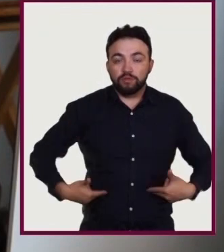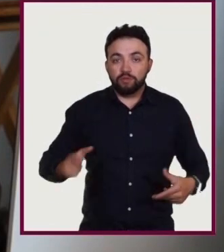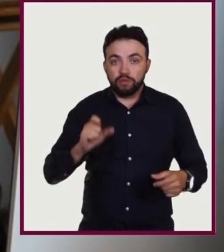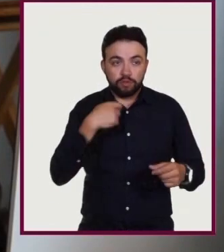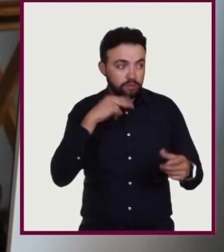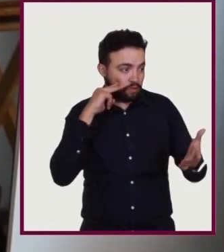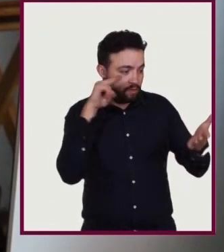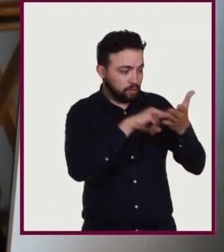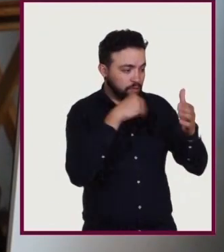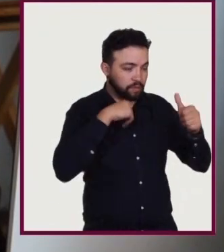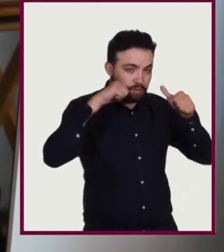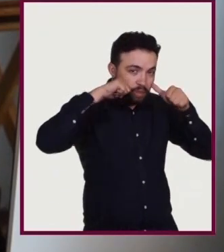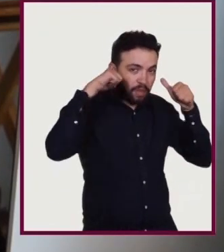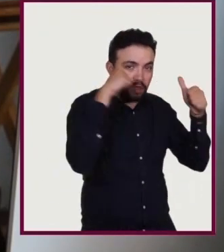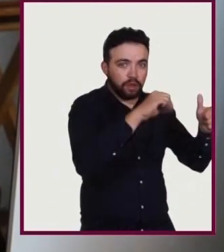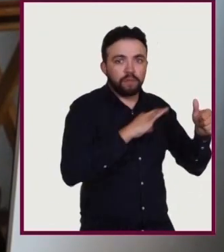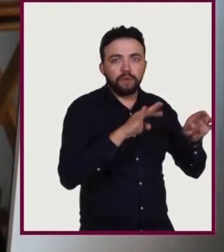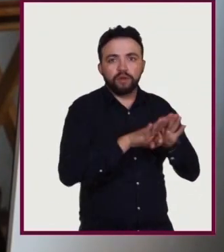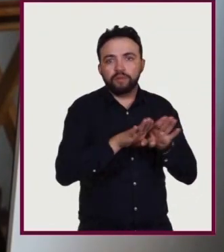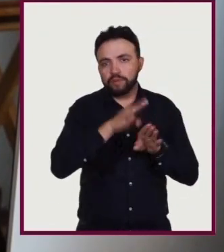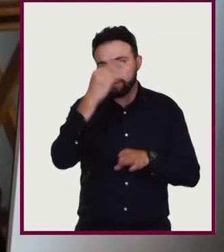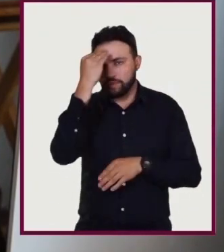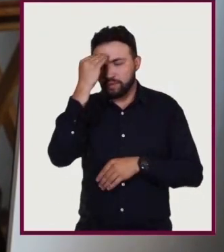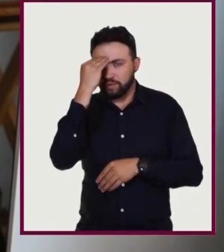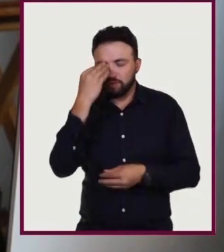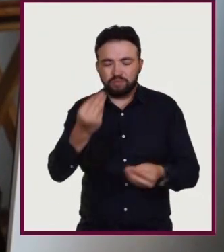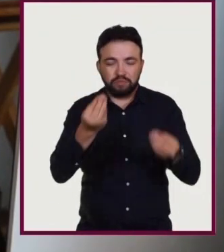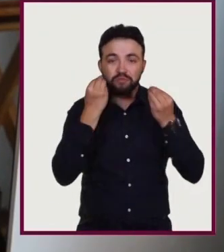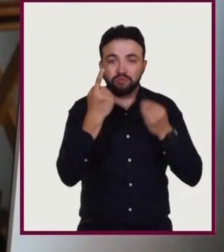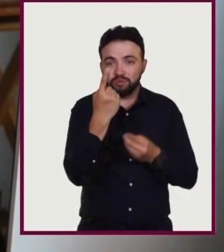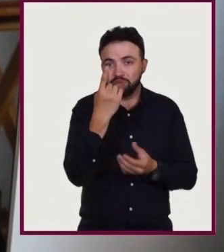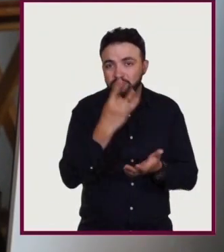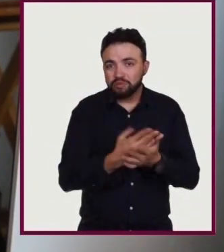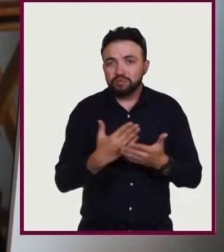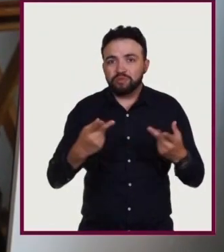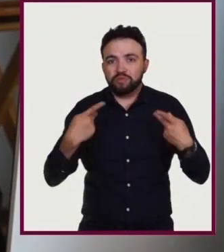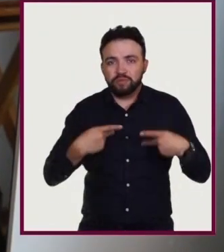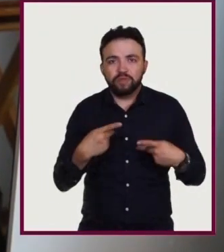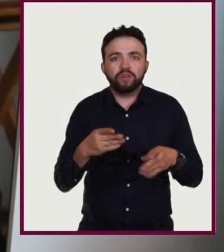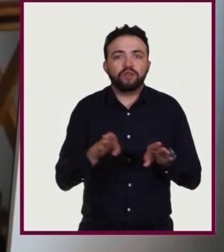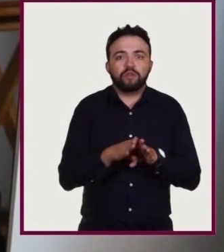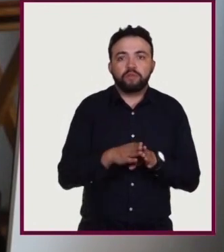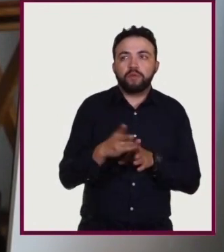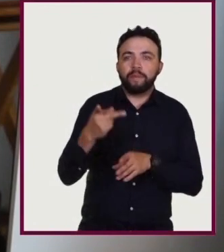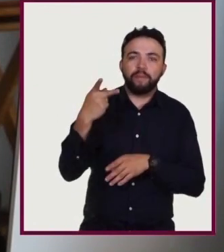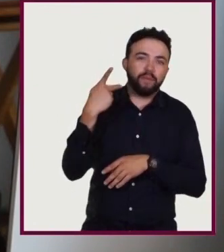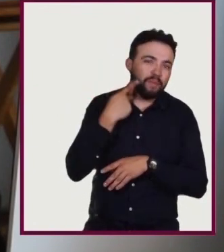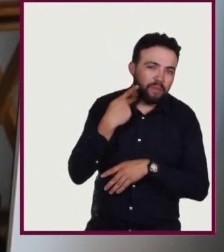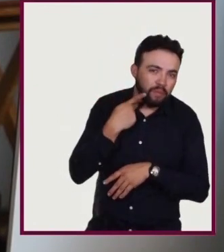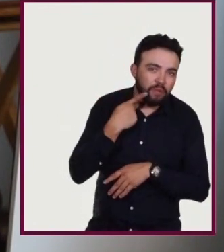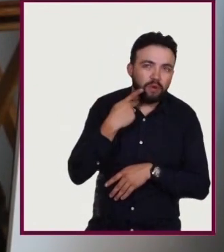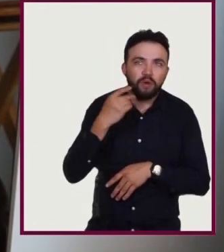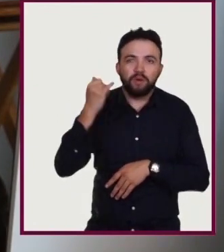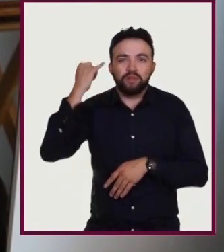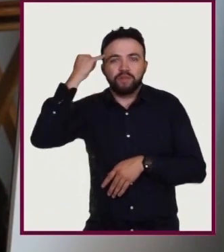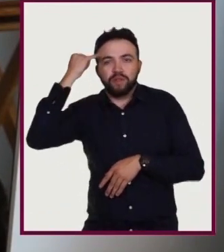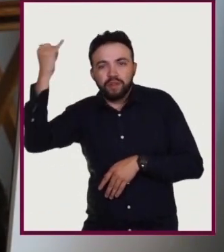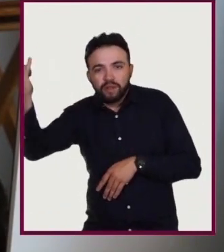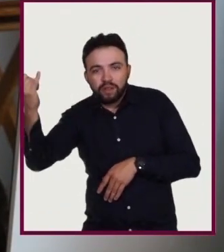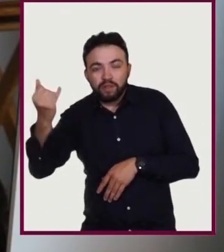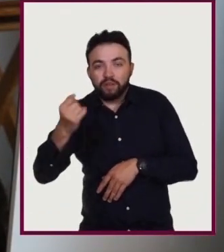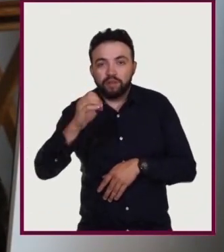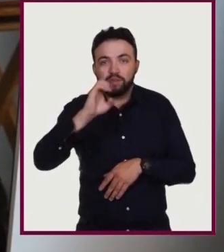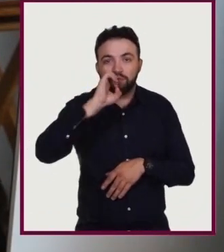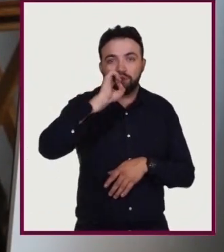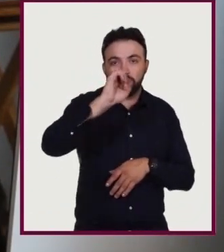meme, podemos conocer muchísimo de una persona, desde su posición política, ideológica,